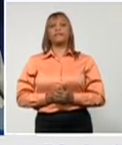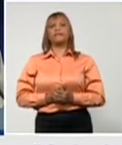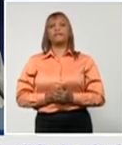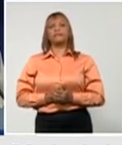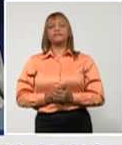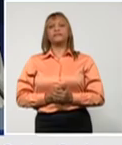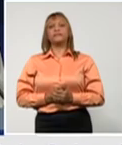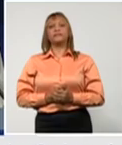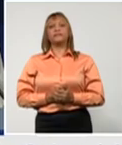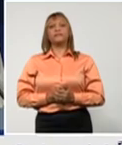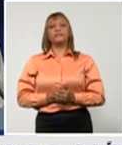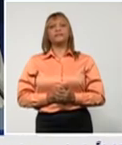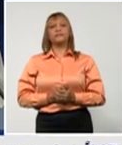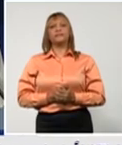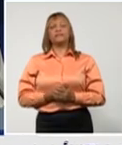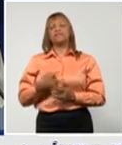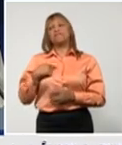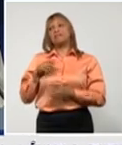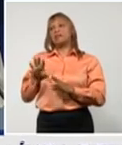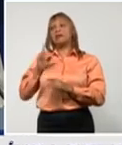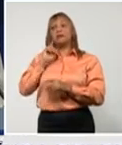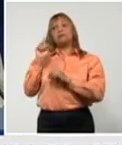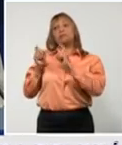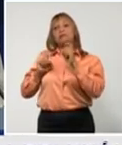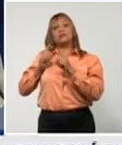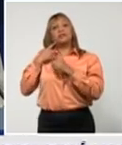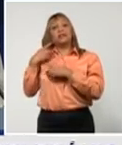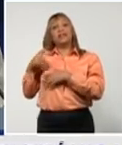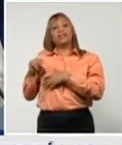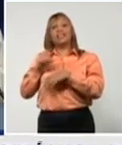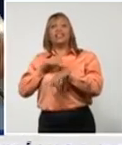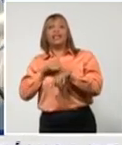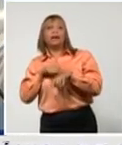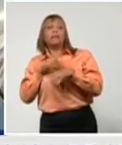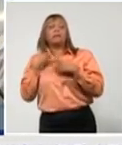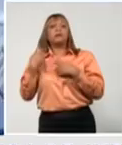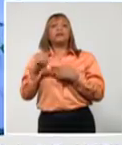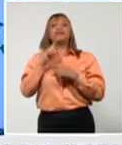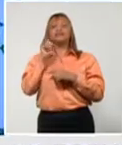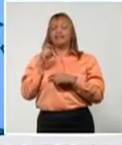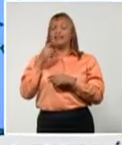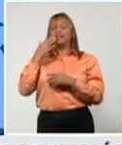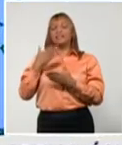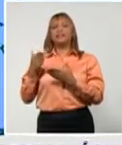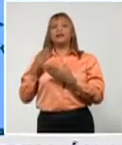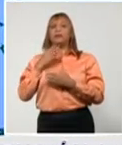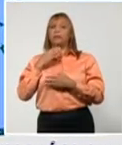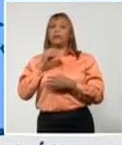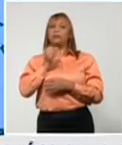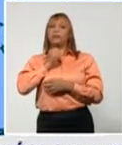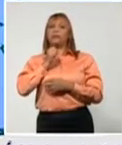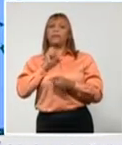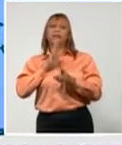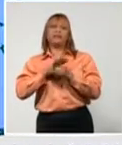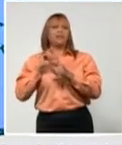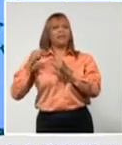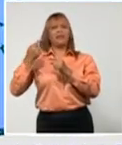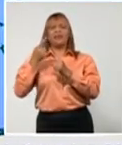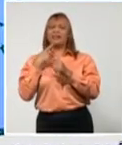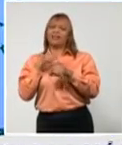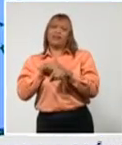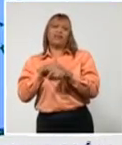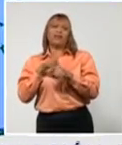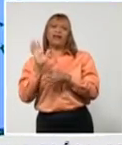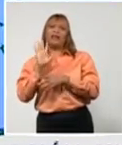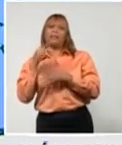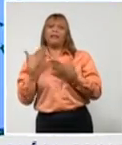dejé tiempo para preguntas. No sé si habrá tiempo, si hay preguntas. Así es, doctor. Podemos pasar la ronda de preguntas para mañana. Ya lo que nos toca ahora es